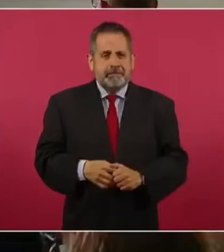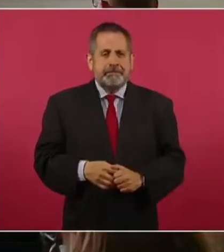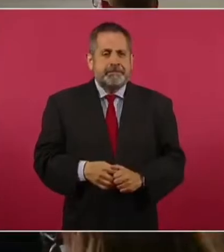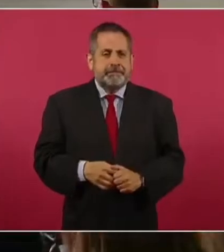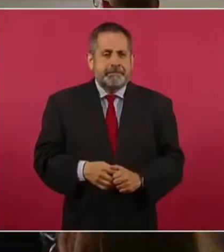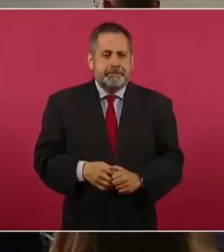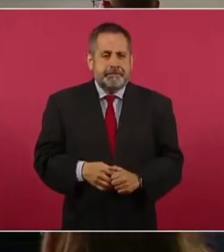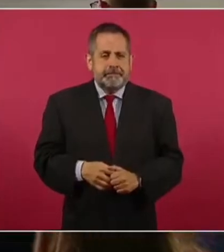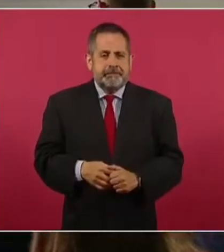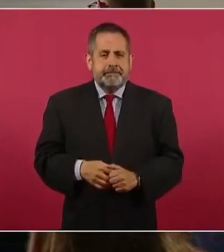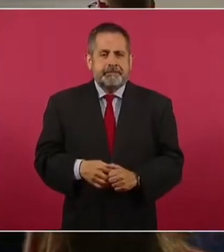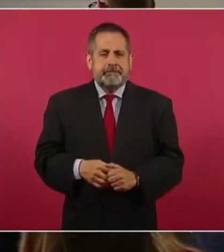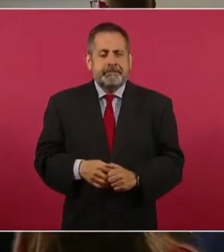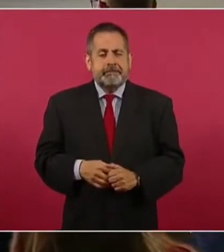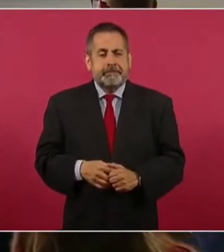en